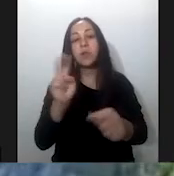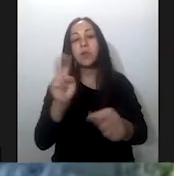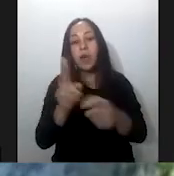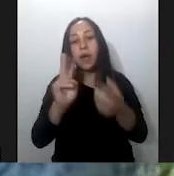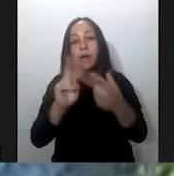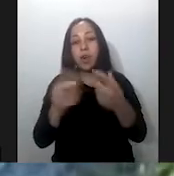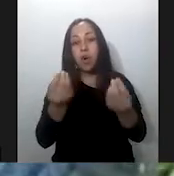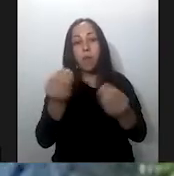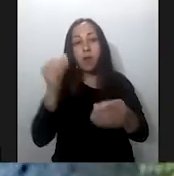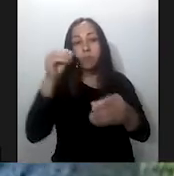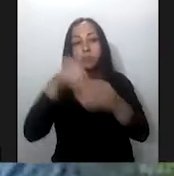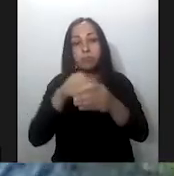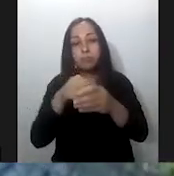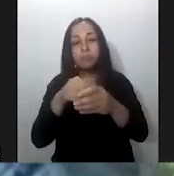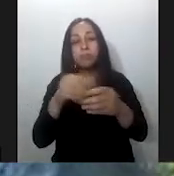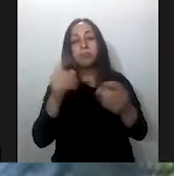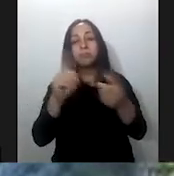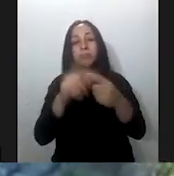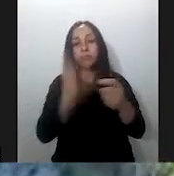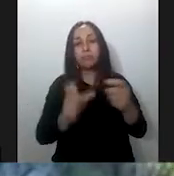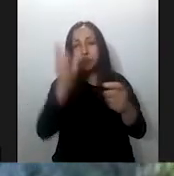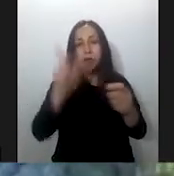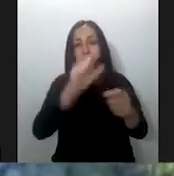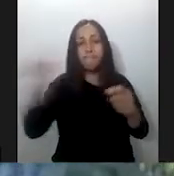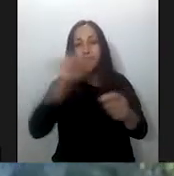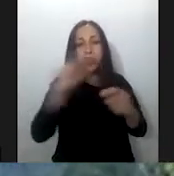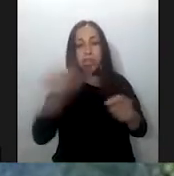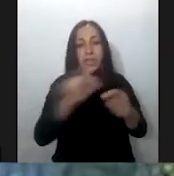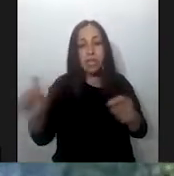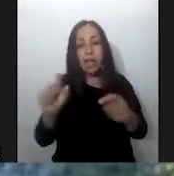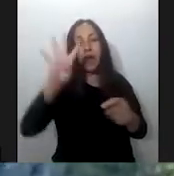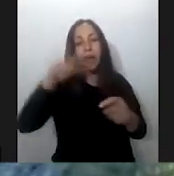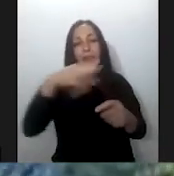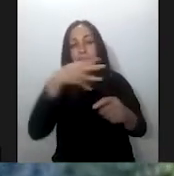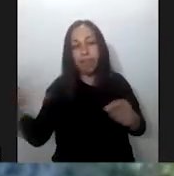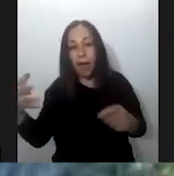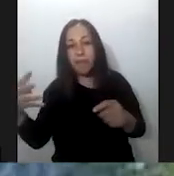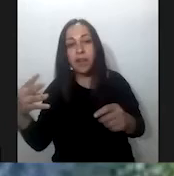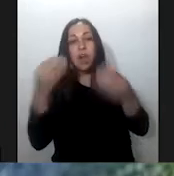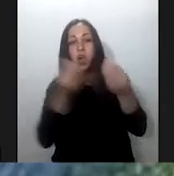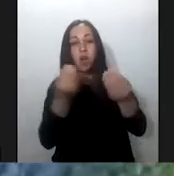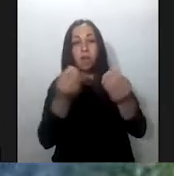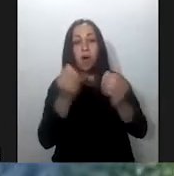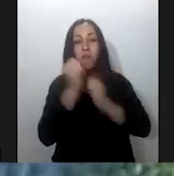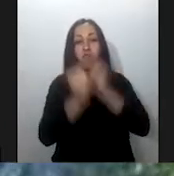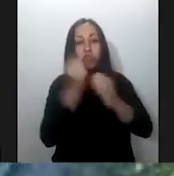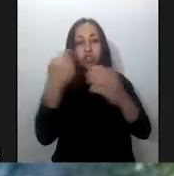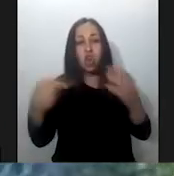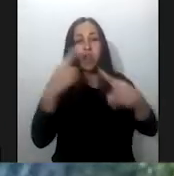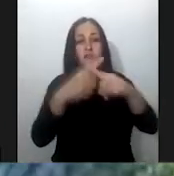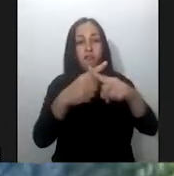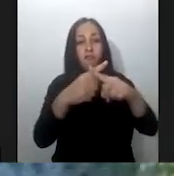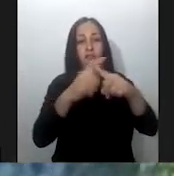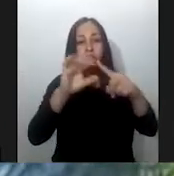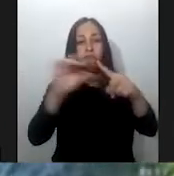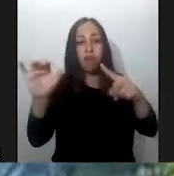insertar varias filas, ¿bien? Cómo trabajar con tablitas, cómo podemos crear algunas funciones y fórmulas como el sumar